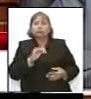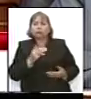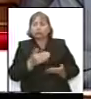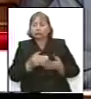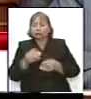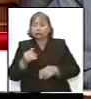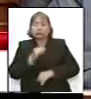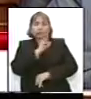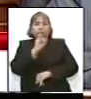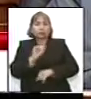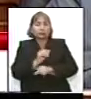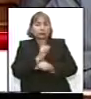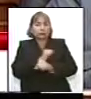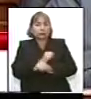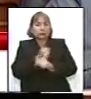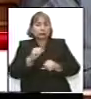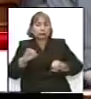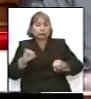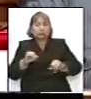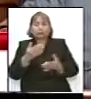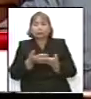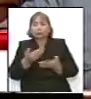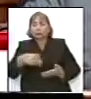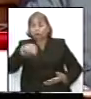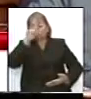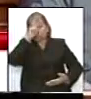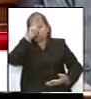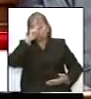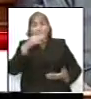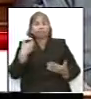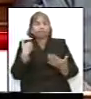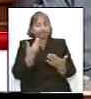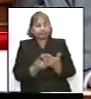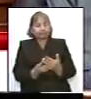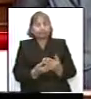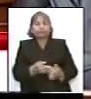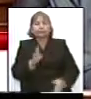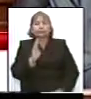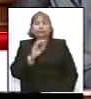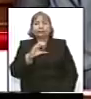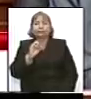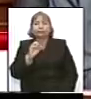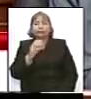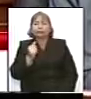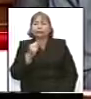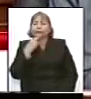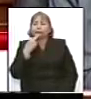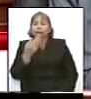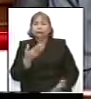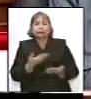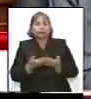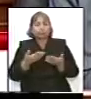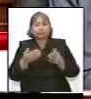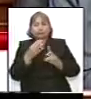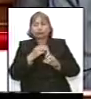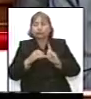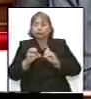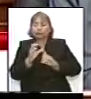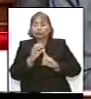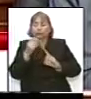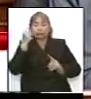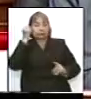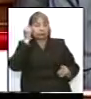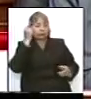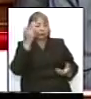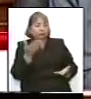la independencia del Perú, la que permite que lleguemos al bicentenario revalorando nuestro patrimonio cultural. En ese